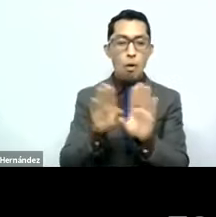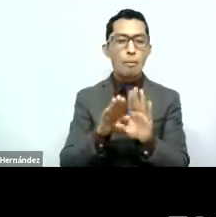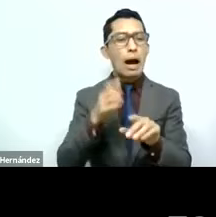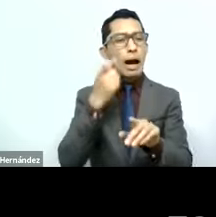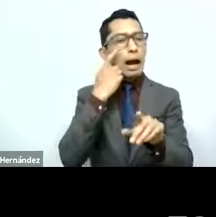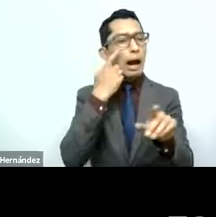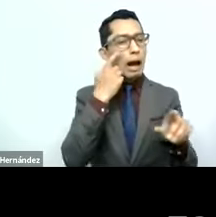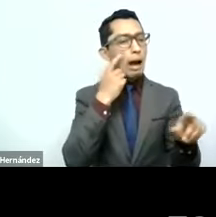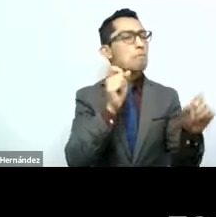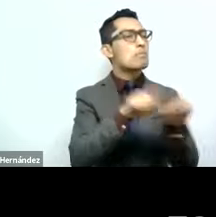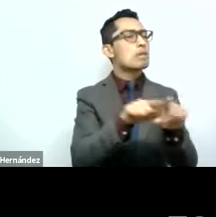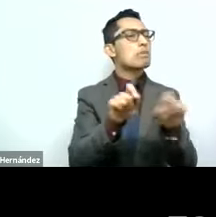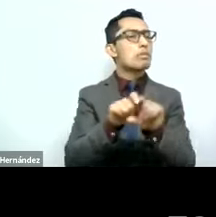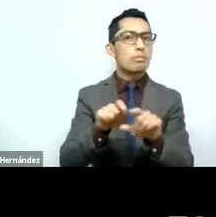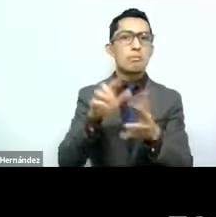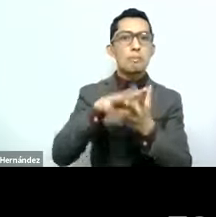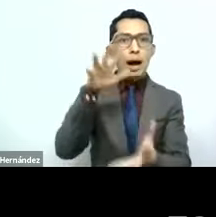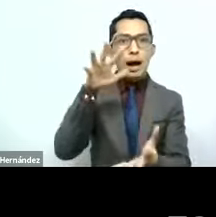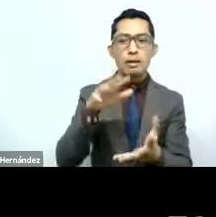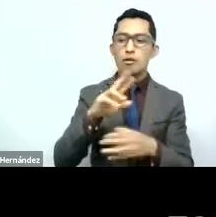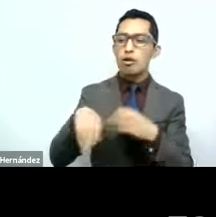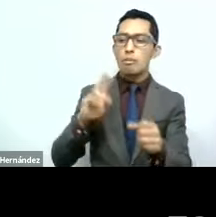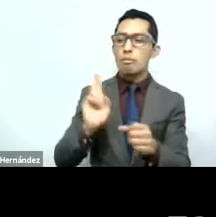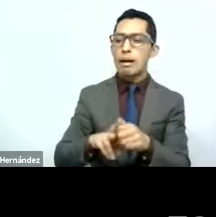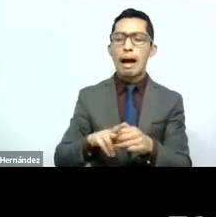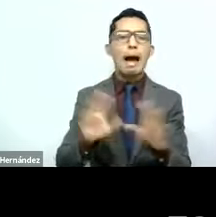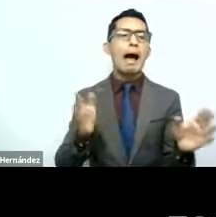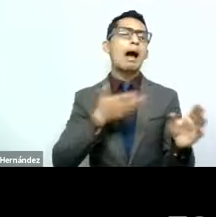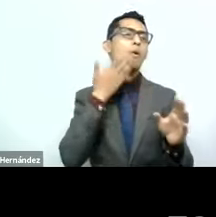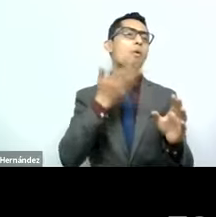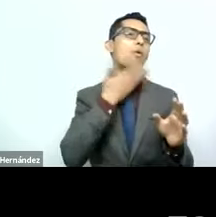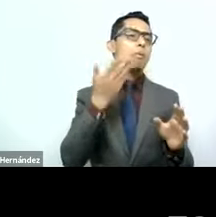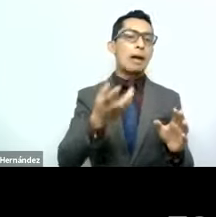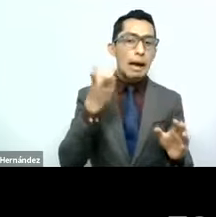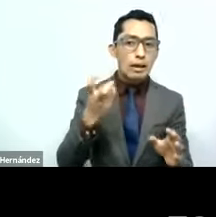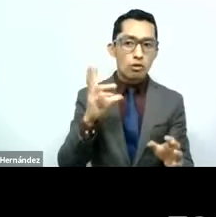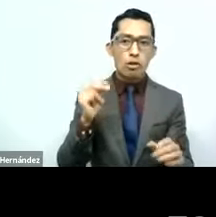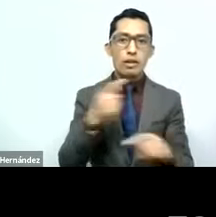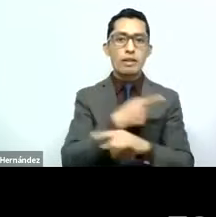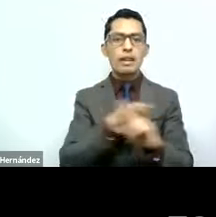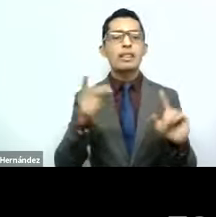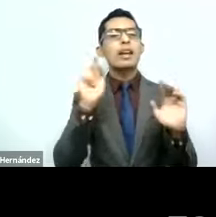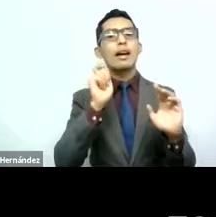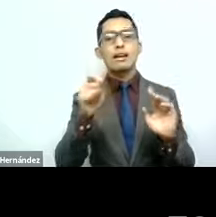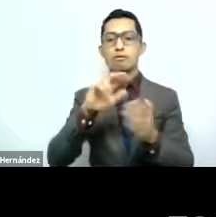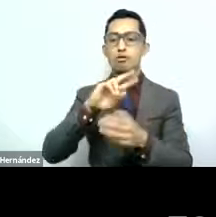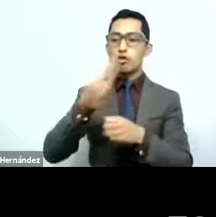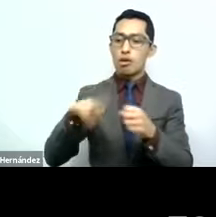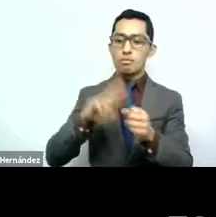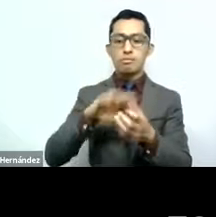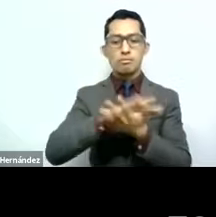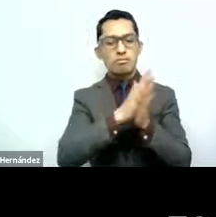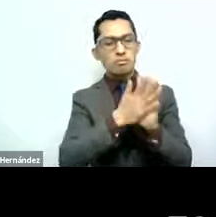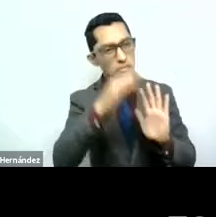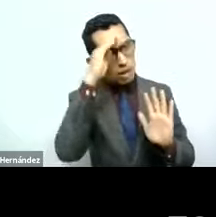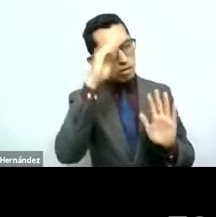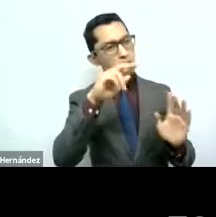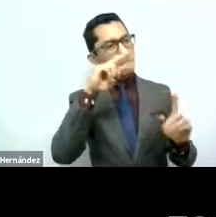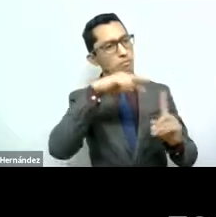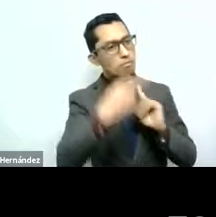común, lo más abundante o lo más habitual, sino de norma, de regulación y de mandato.